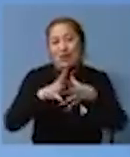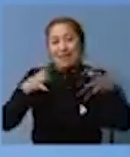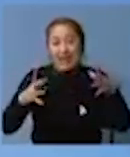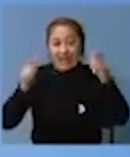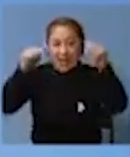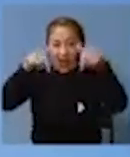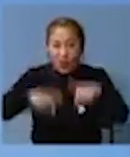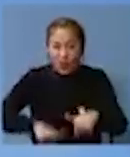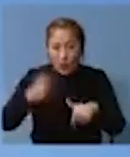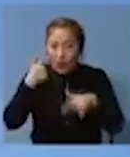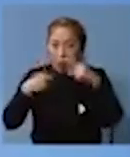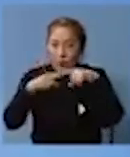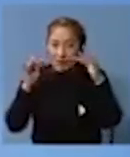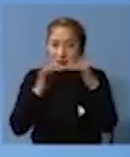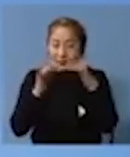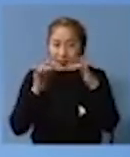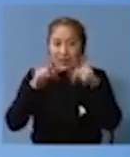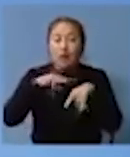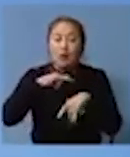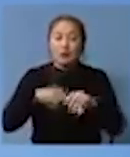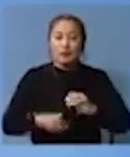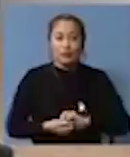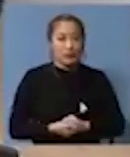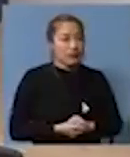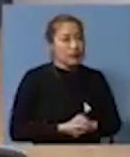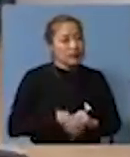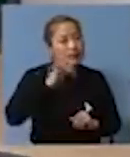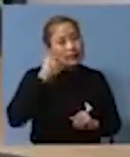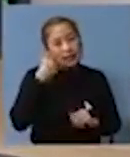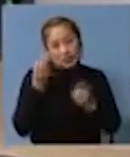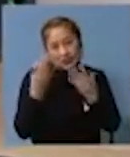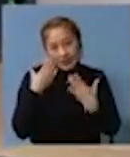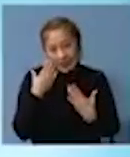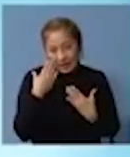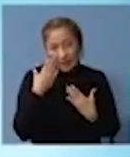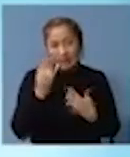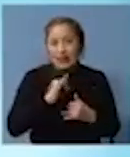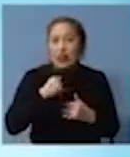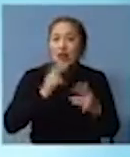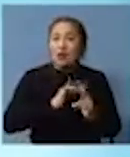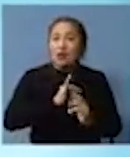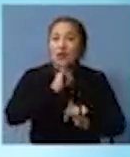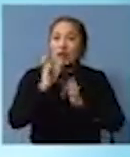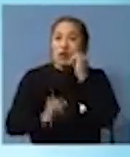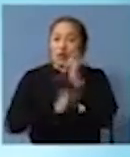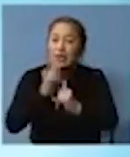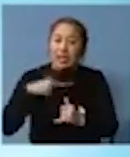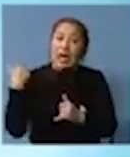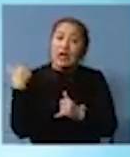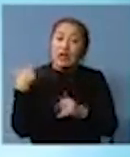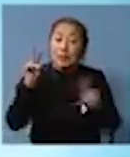el escándalo en redes sociales en este momento en Jujuy. Bueno, buenas tardes y le vamos a permitir a todos